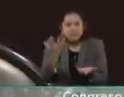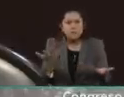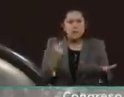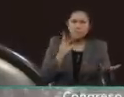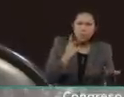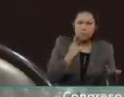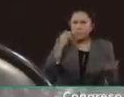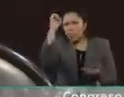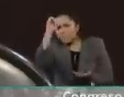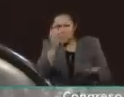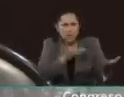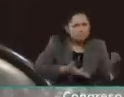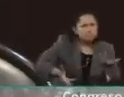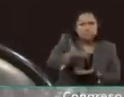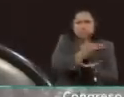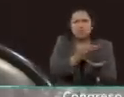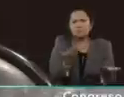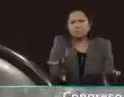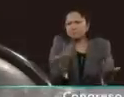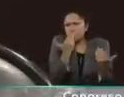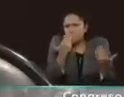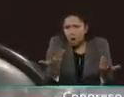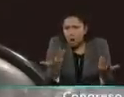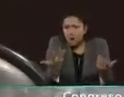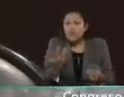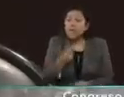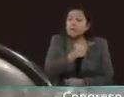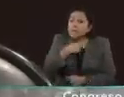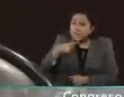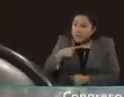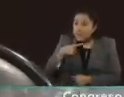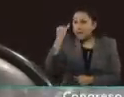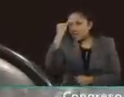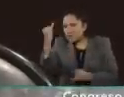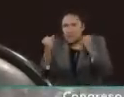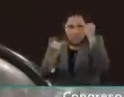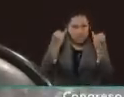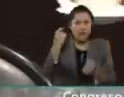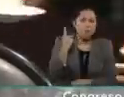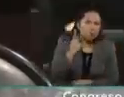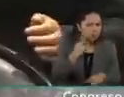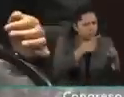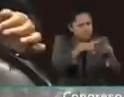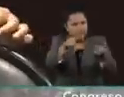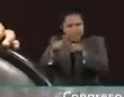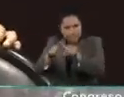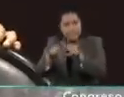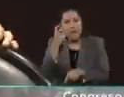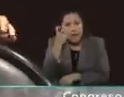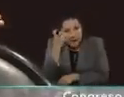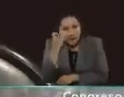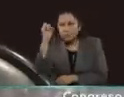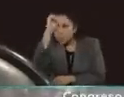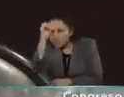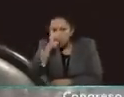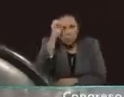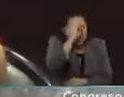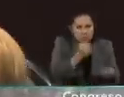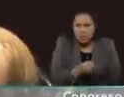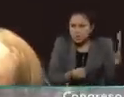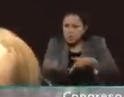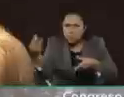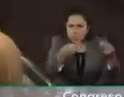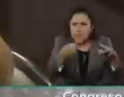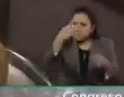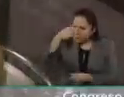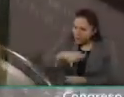que la diversidad de voces y expresiones deben de tener peso en el diseño de las políticas públicas y en las definiciones del Estado.